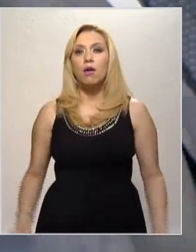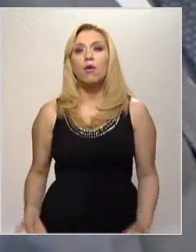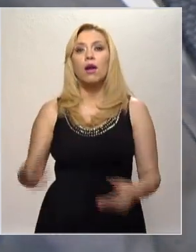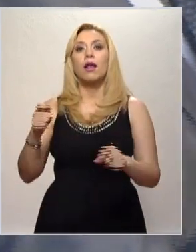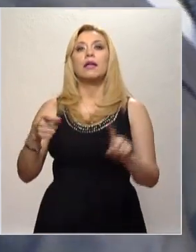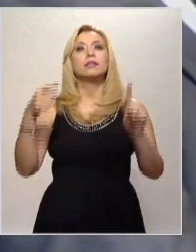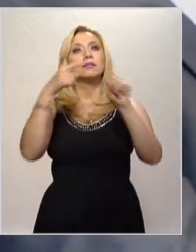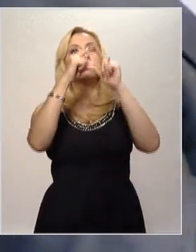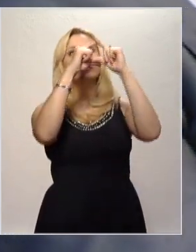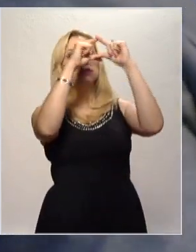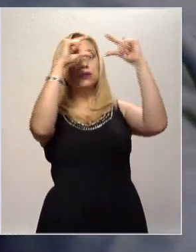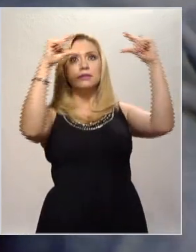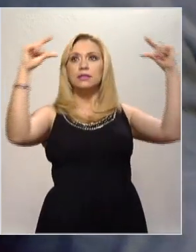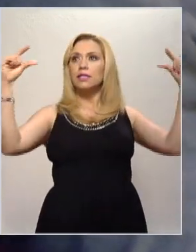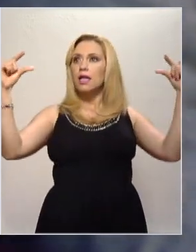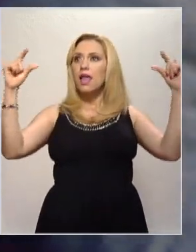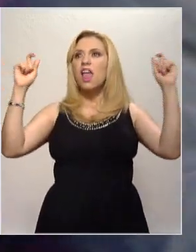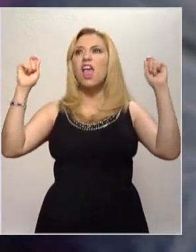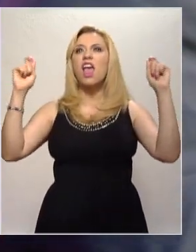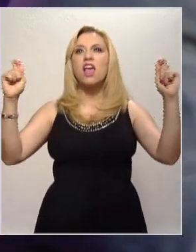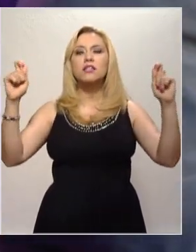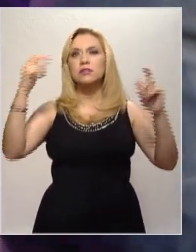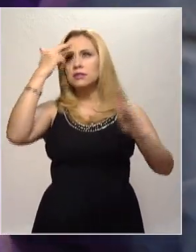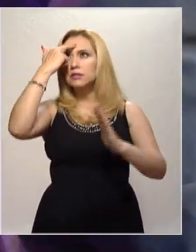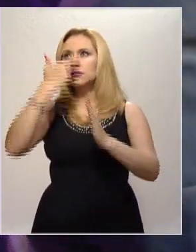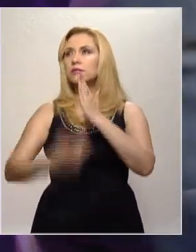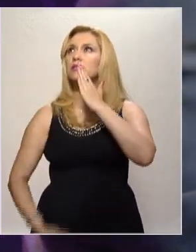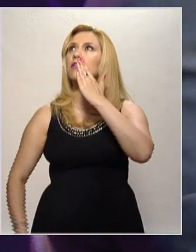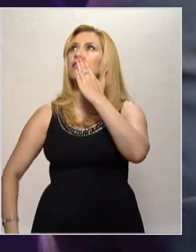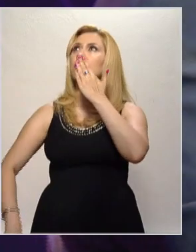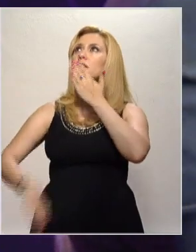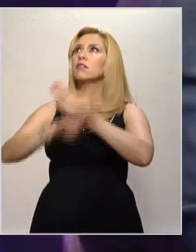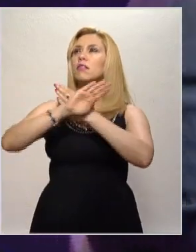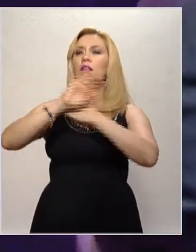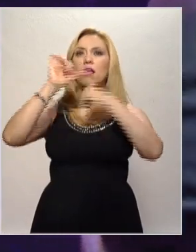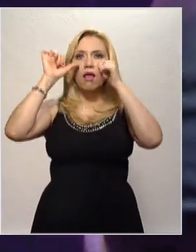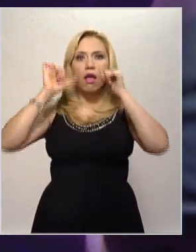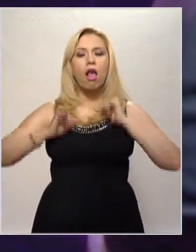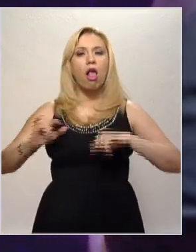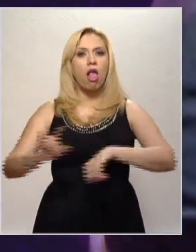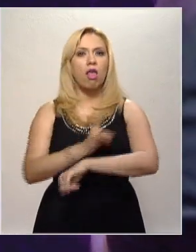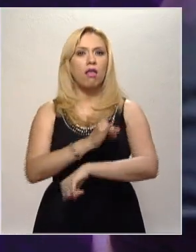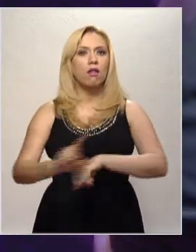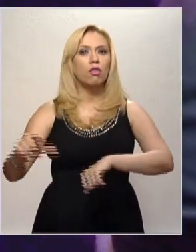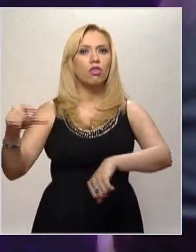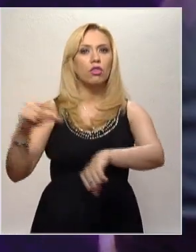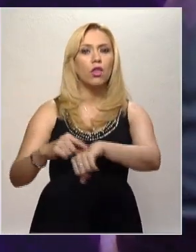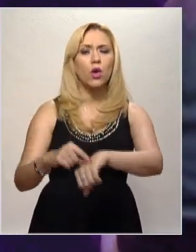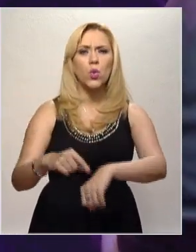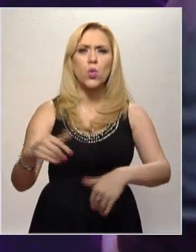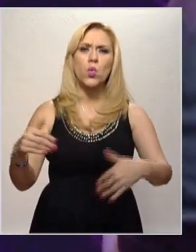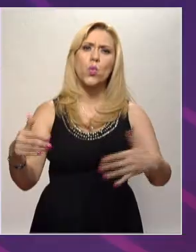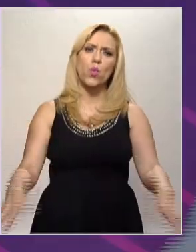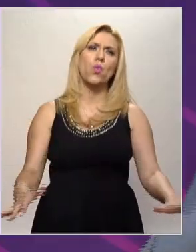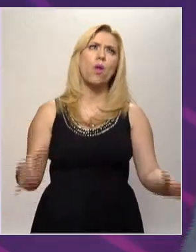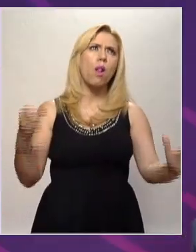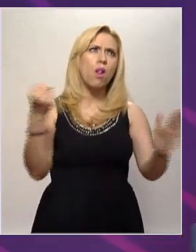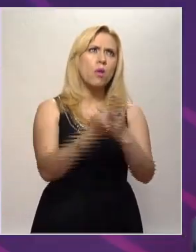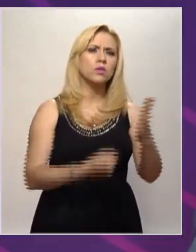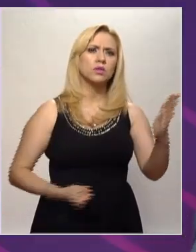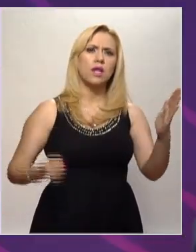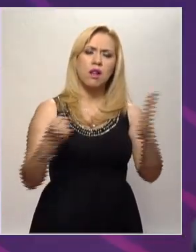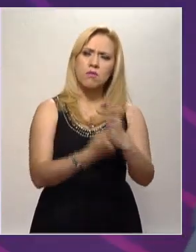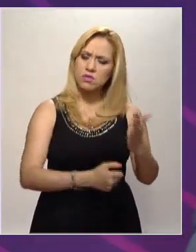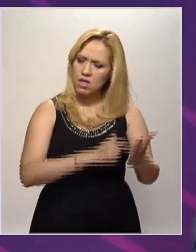es un concepto que materializa una lucha jurídica y una lucha política. Por eso hay que decirlo con toda claridad, hay